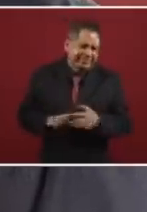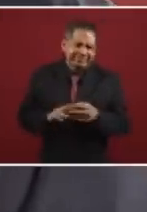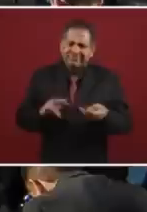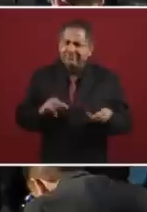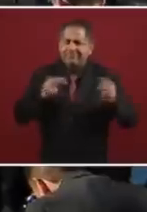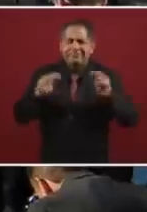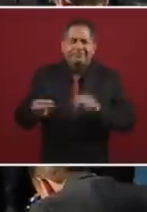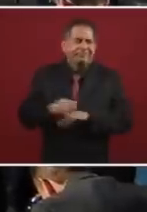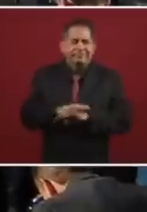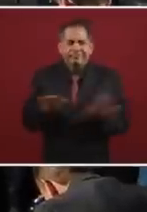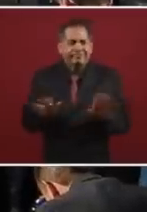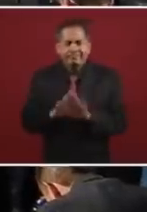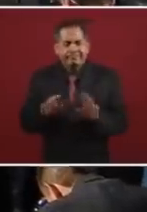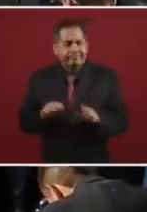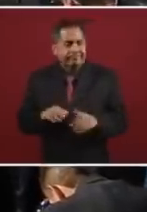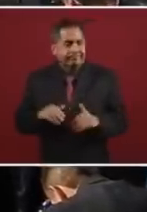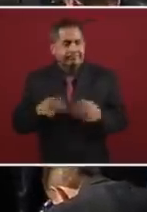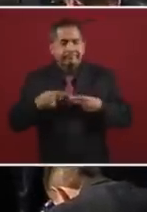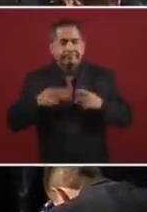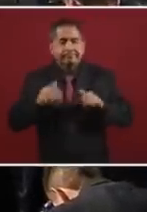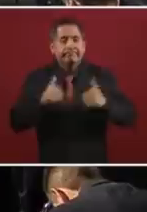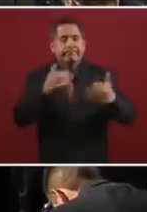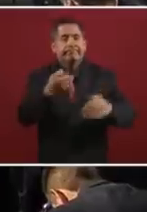es darles la oportunidad